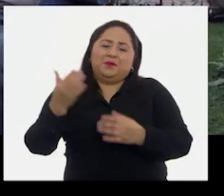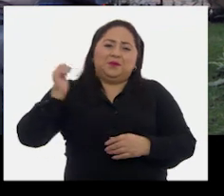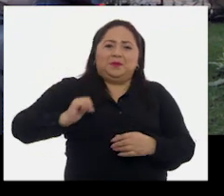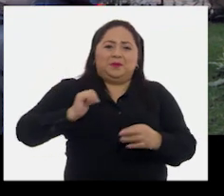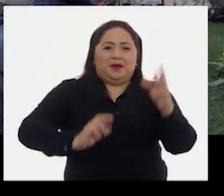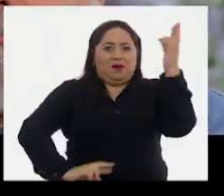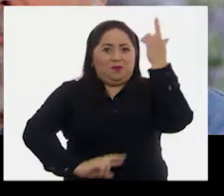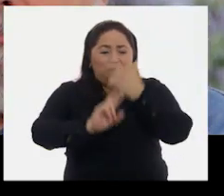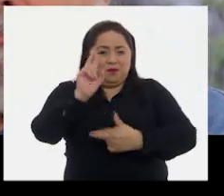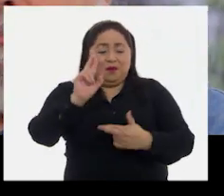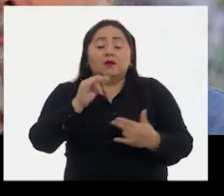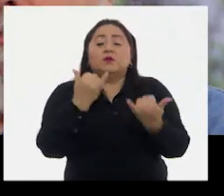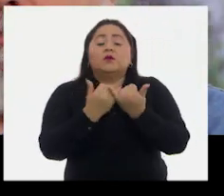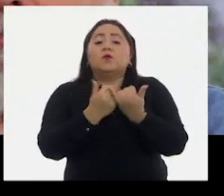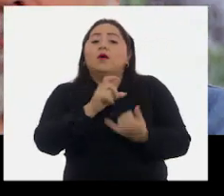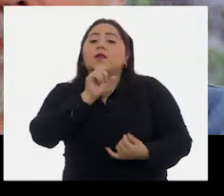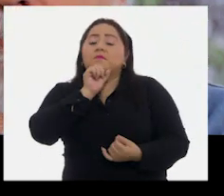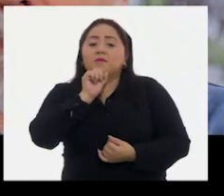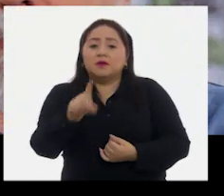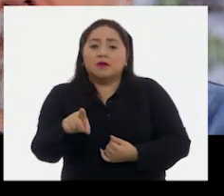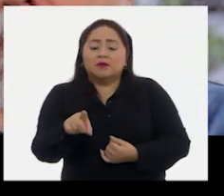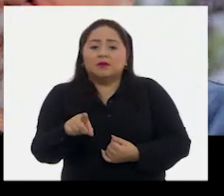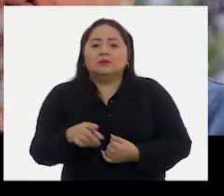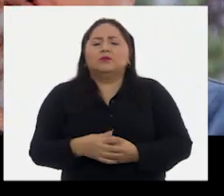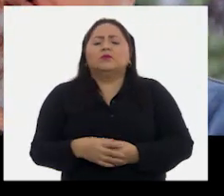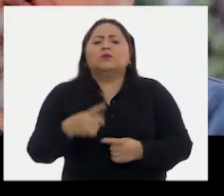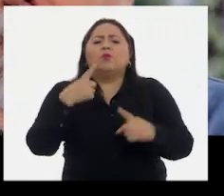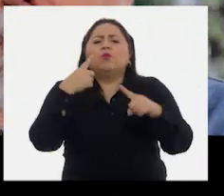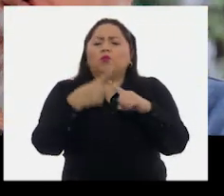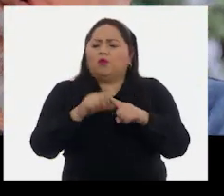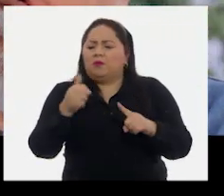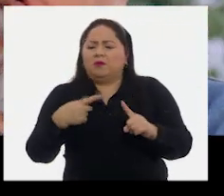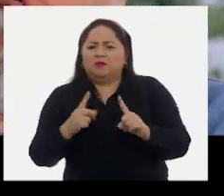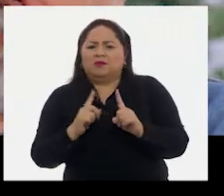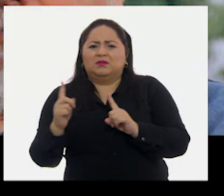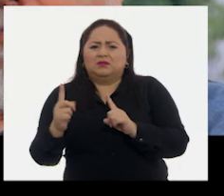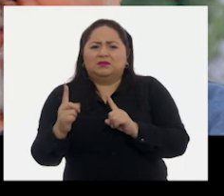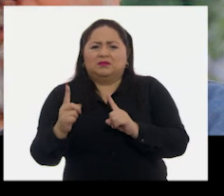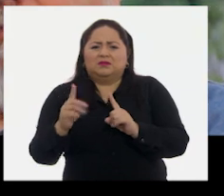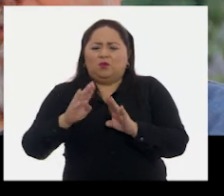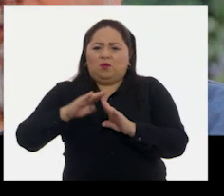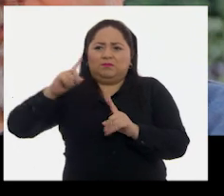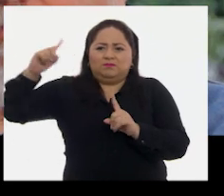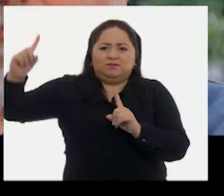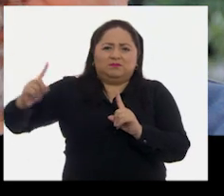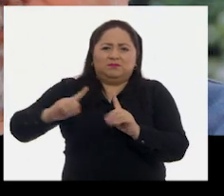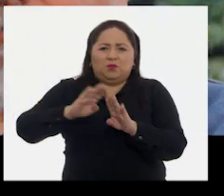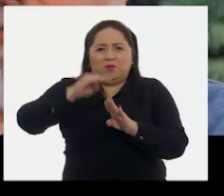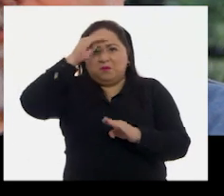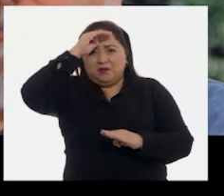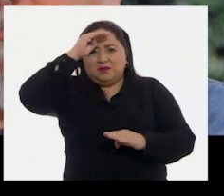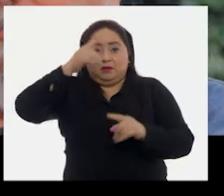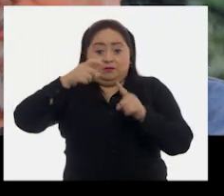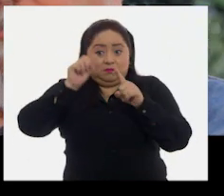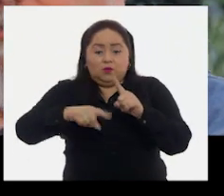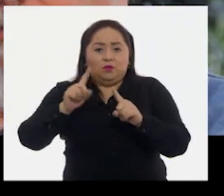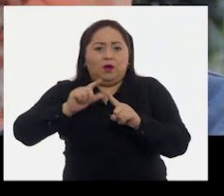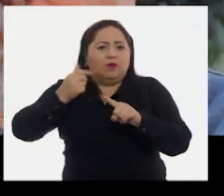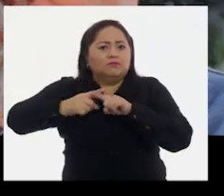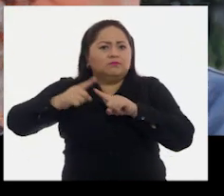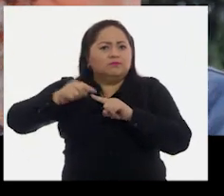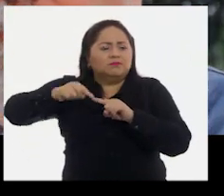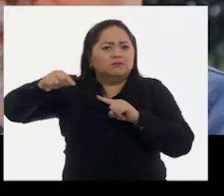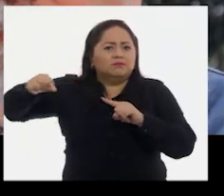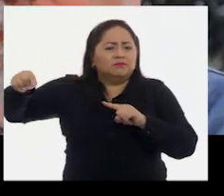también, está imbuido por una corriente de pensamiento y que consiste